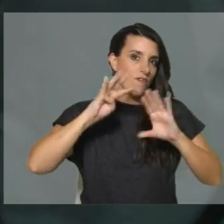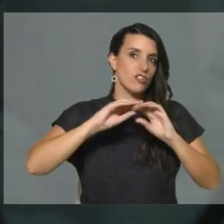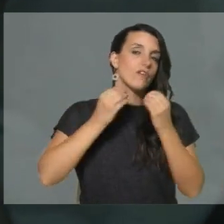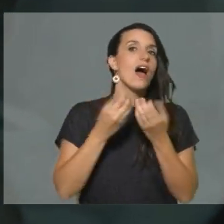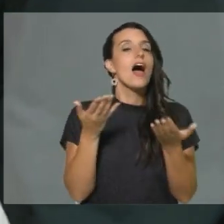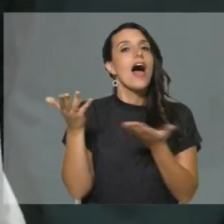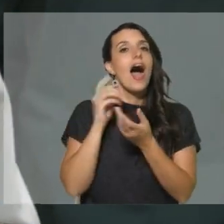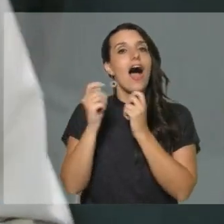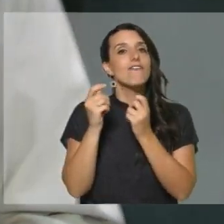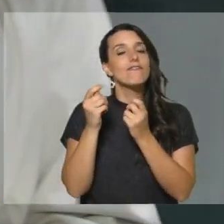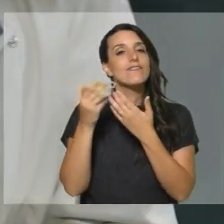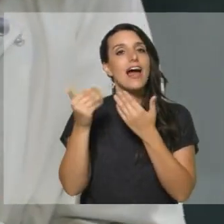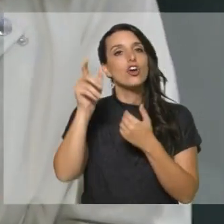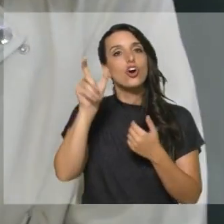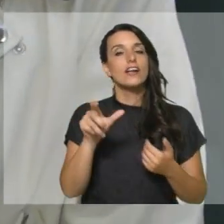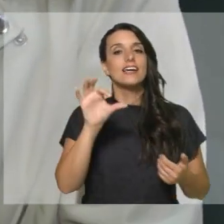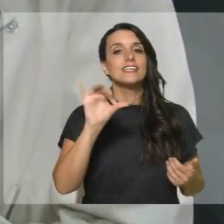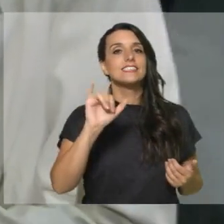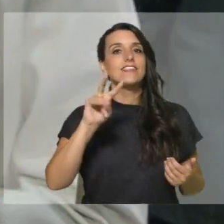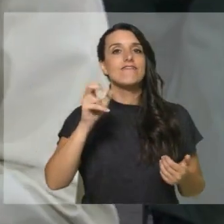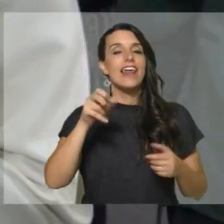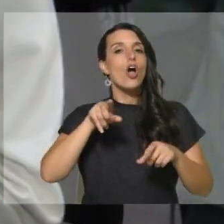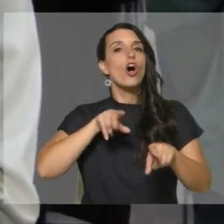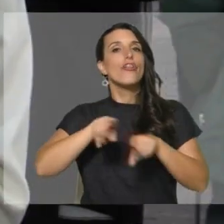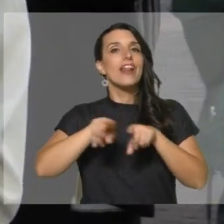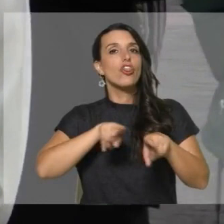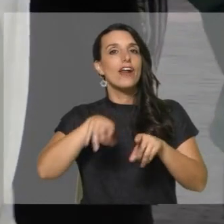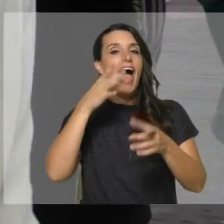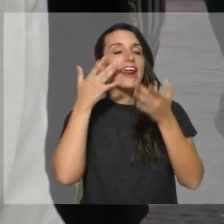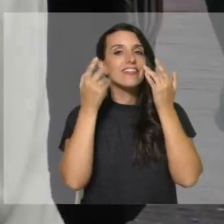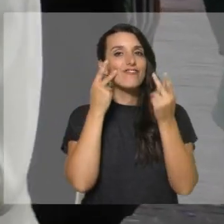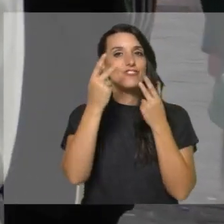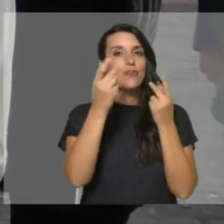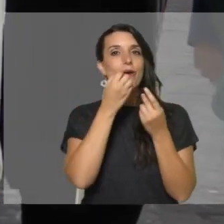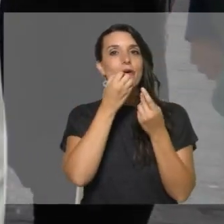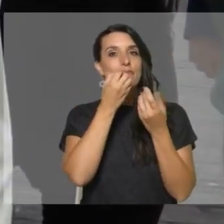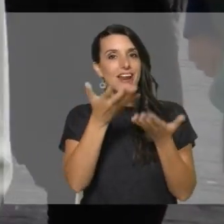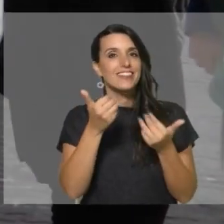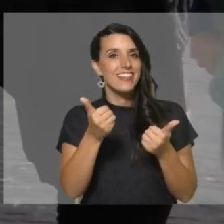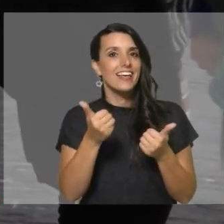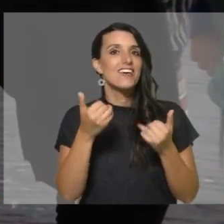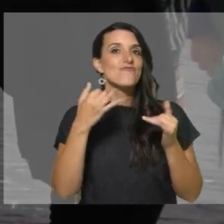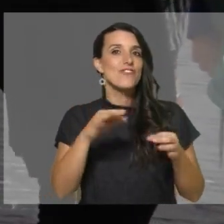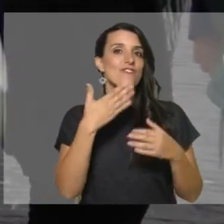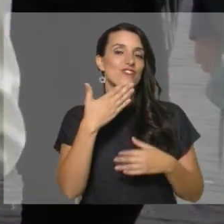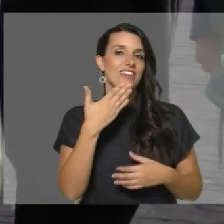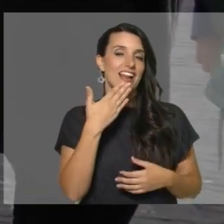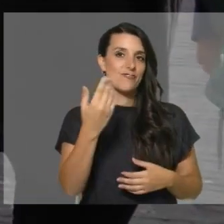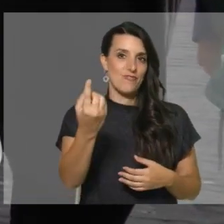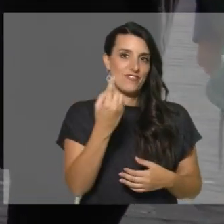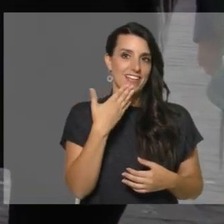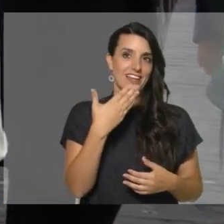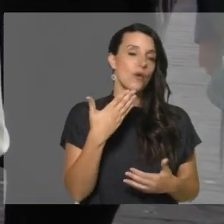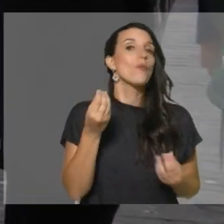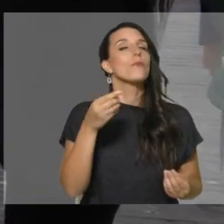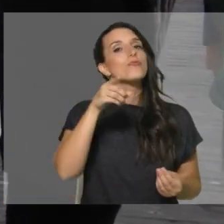con Silvana Bergson, que es la coordinadora del Instituto Nacional de Artes Visuales. Silvana, ¿cómo estás? ¿Todo bien? Muy bien, muchas gracias por acompañarnos. Bueno,